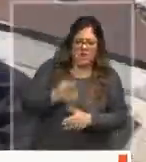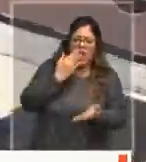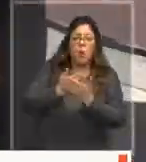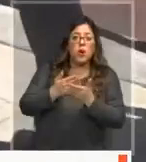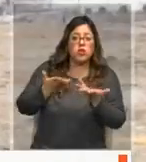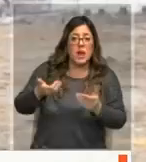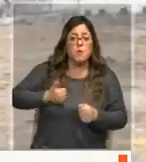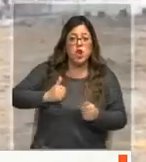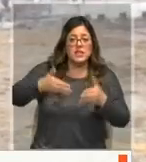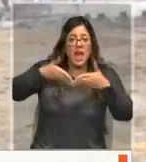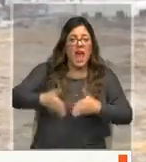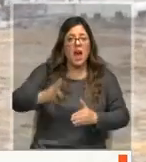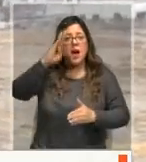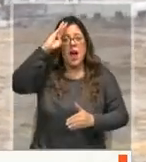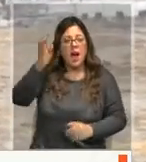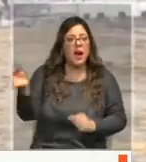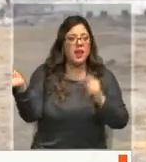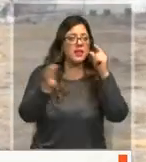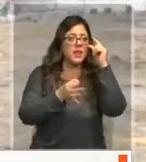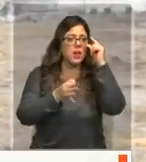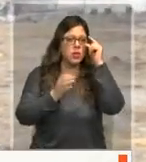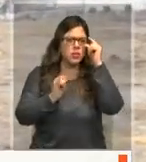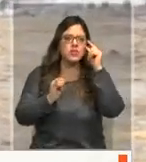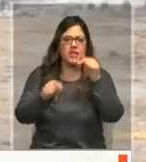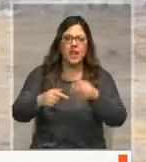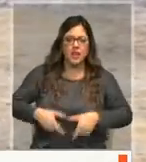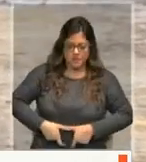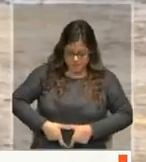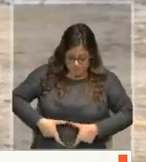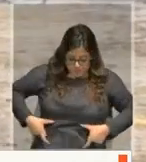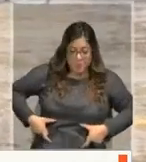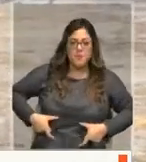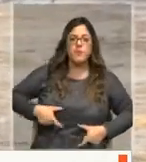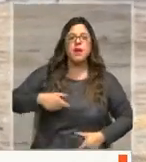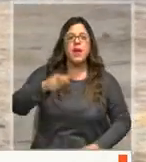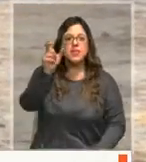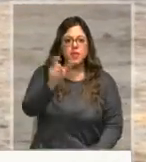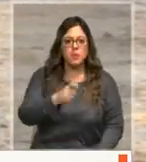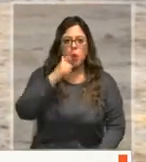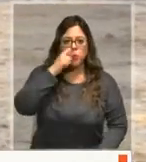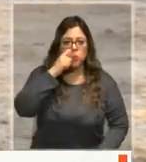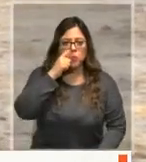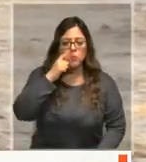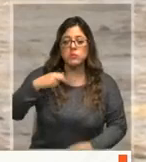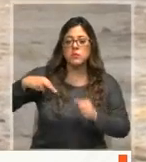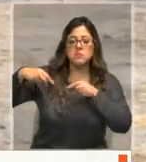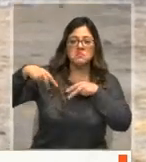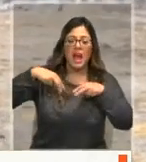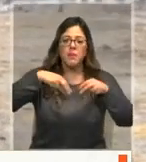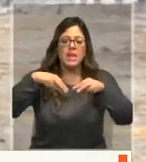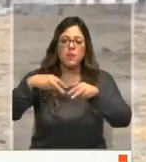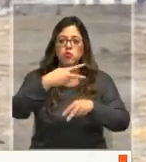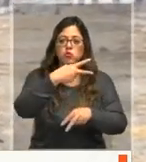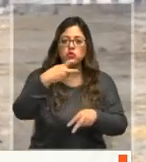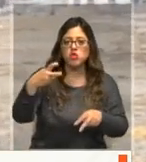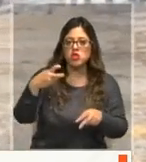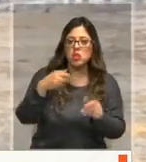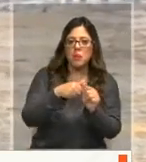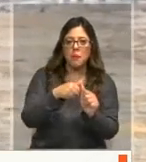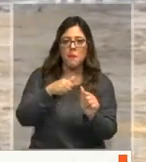todo dijo que, claro, confirmó que era una pelvis humana. Después caminamos unos 200 metros